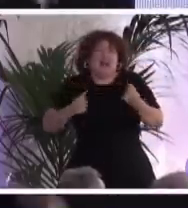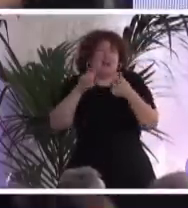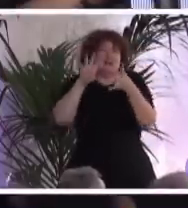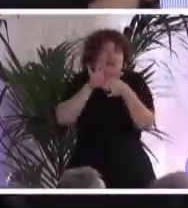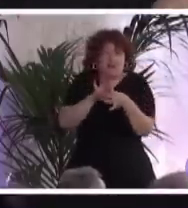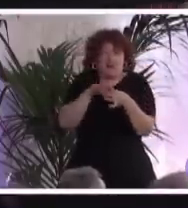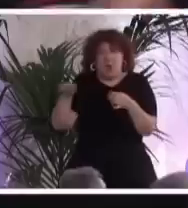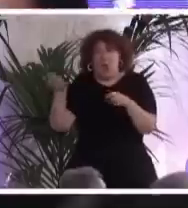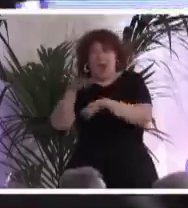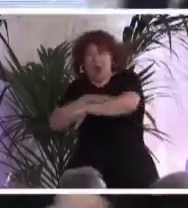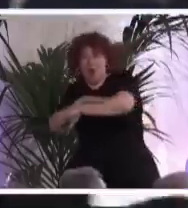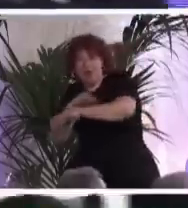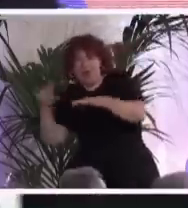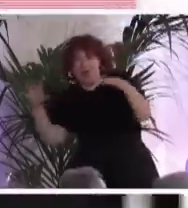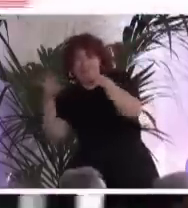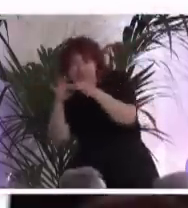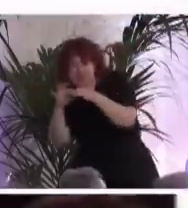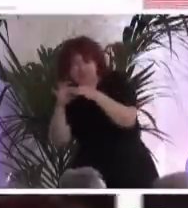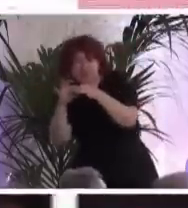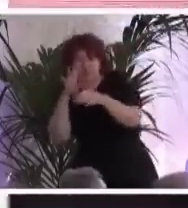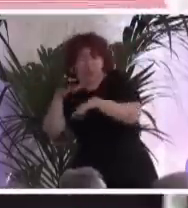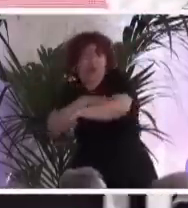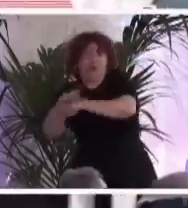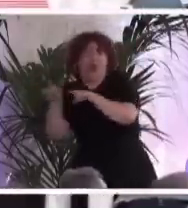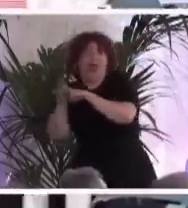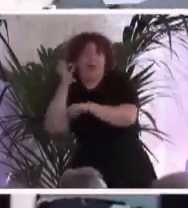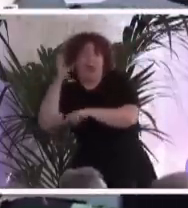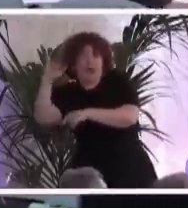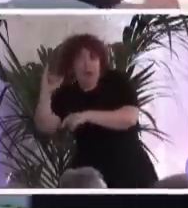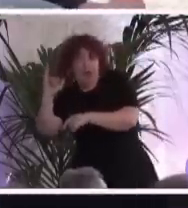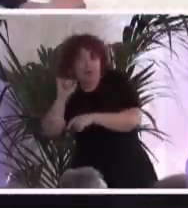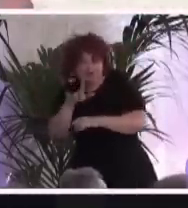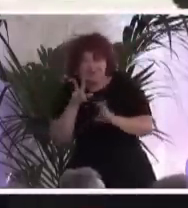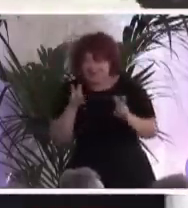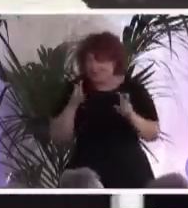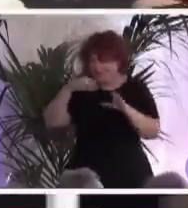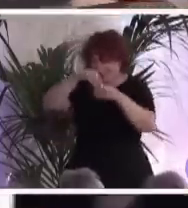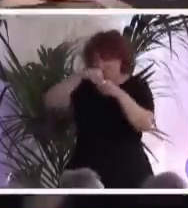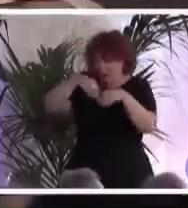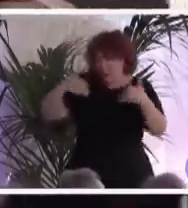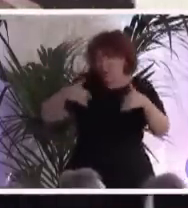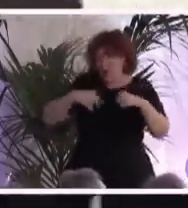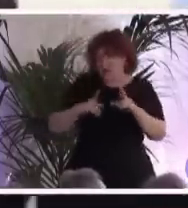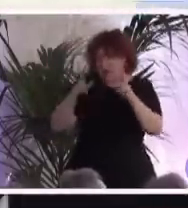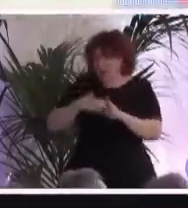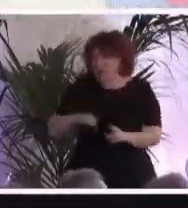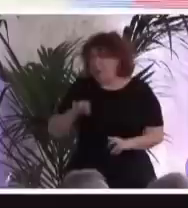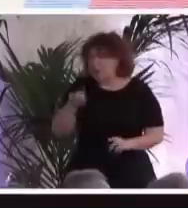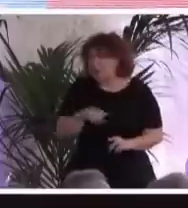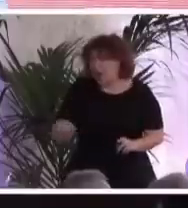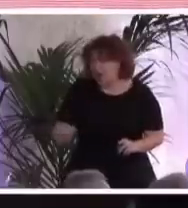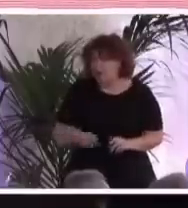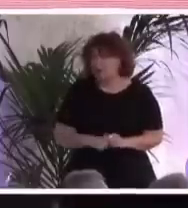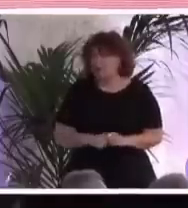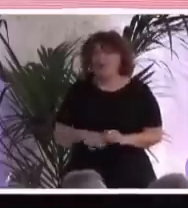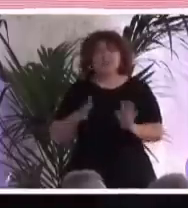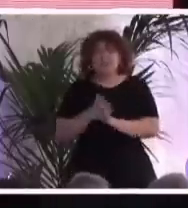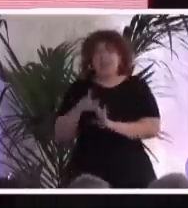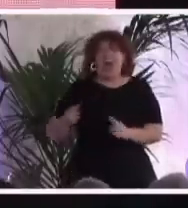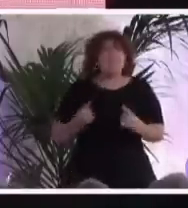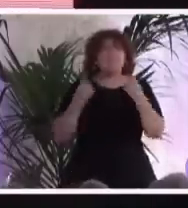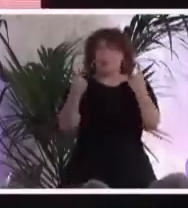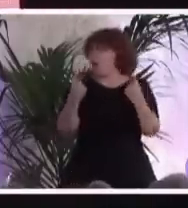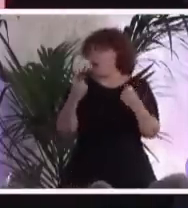le digo sí Davis hay material para la serie verdad pero es que esto no fue la primera vez Es que resulta